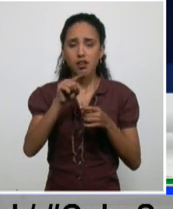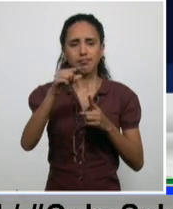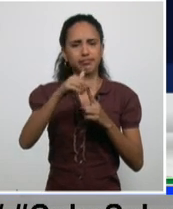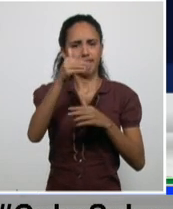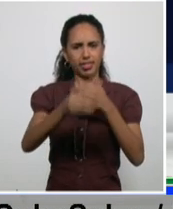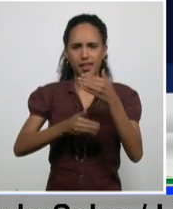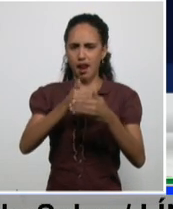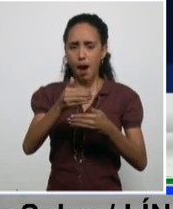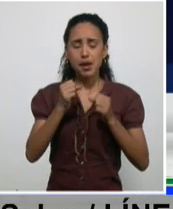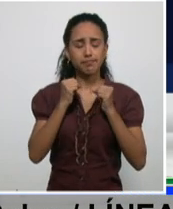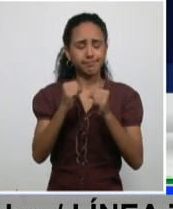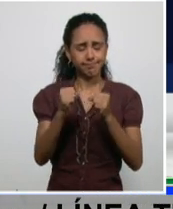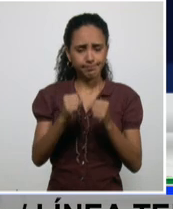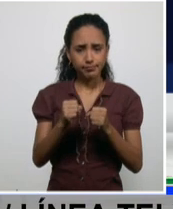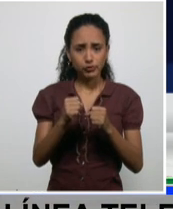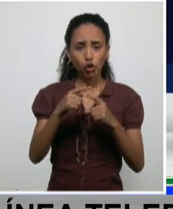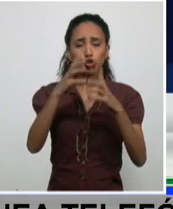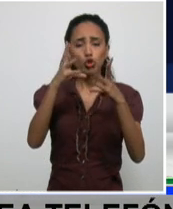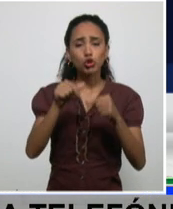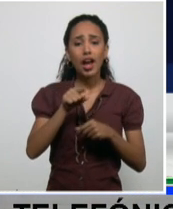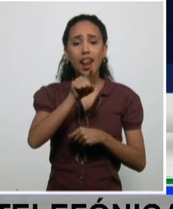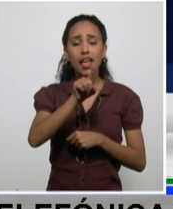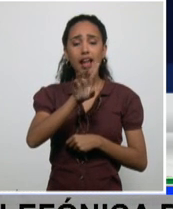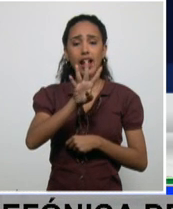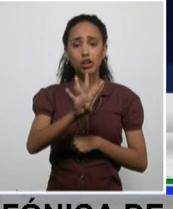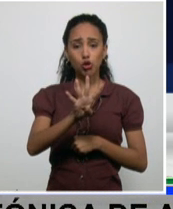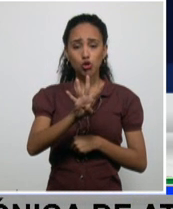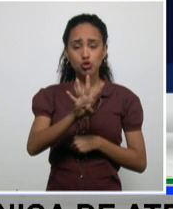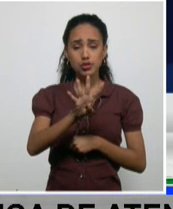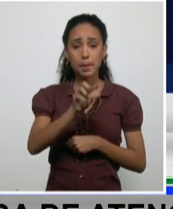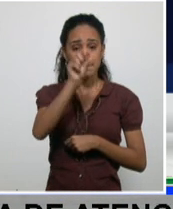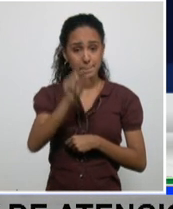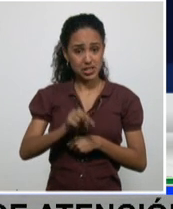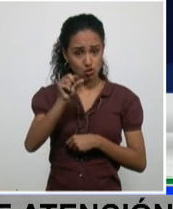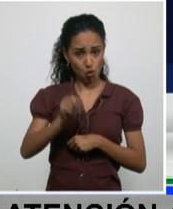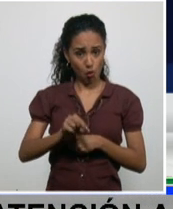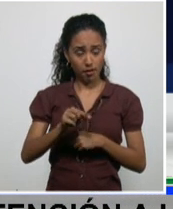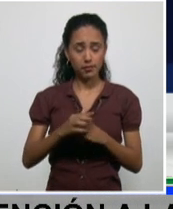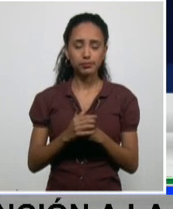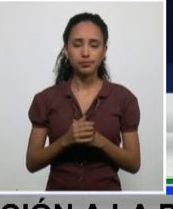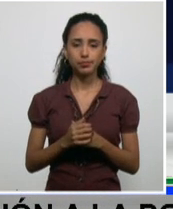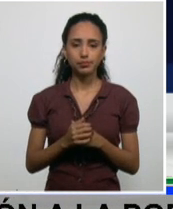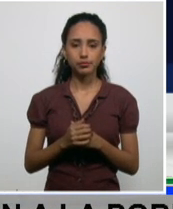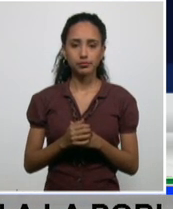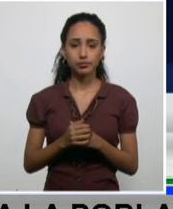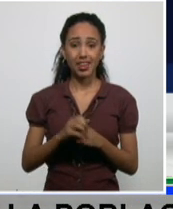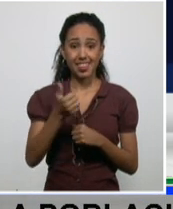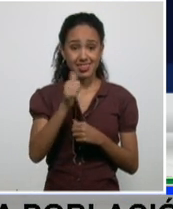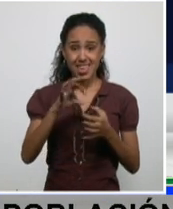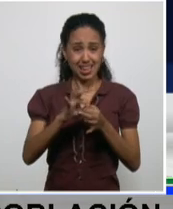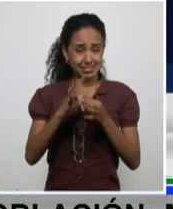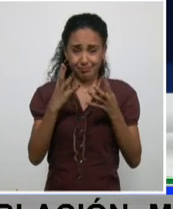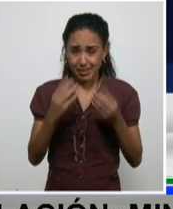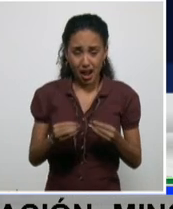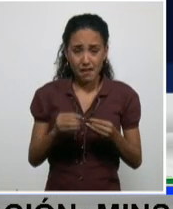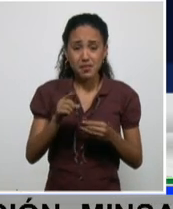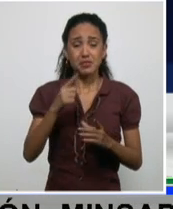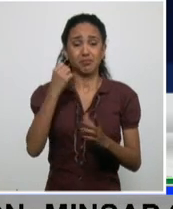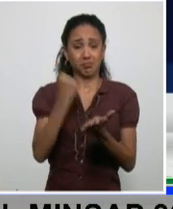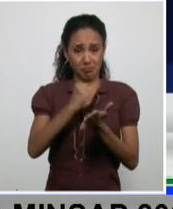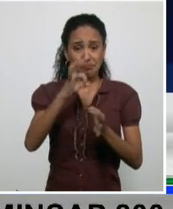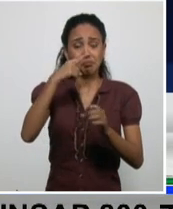intensivas, se nos da un total de 14 pacientes, y de los 10 críticos que están, casos confirmados